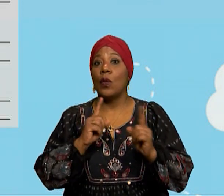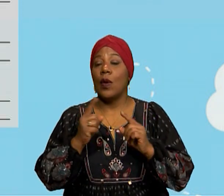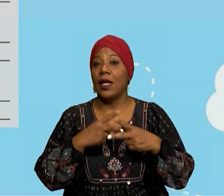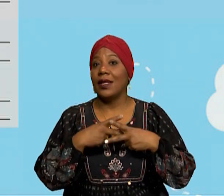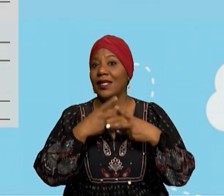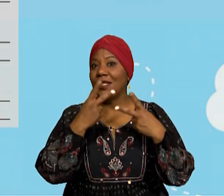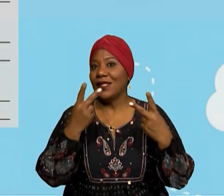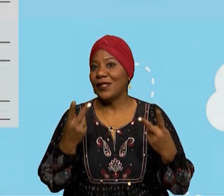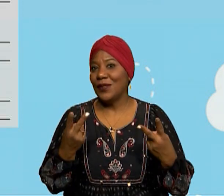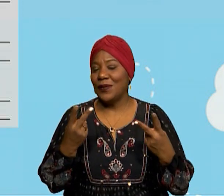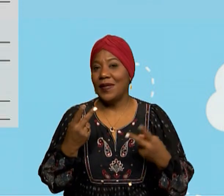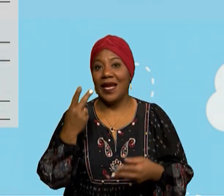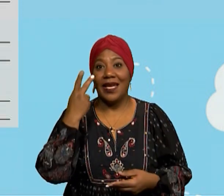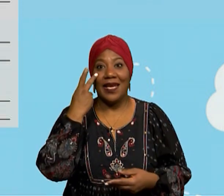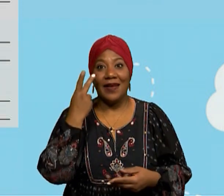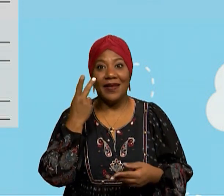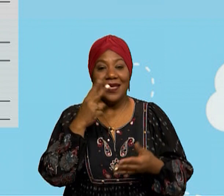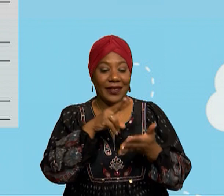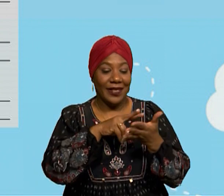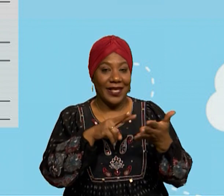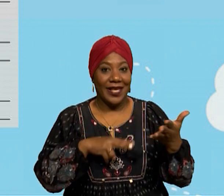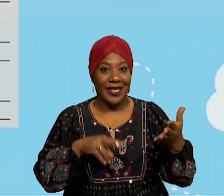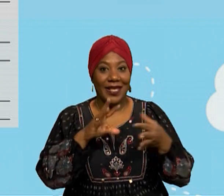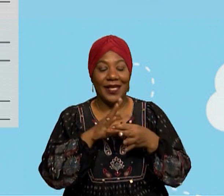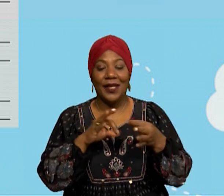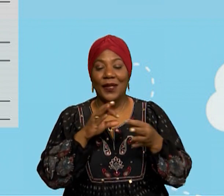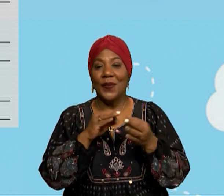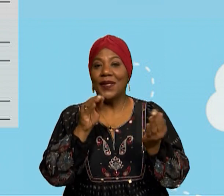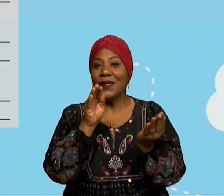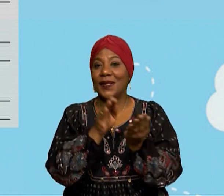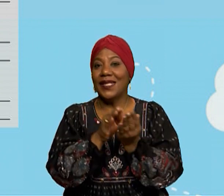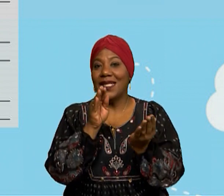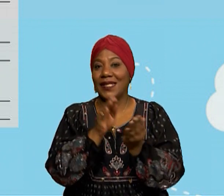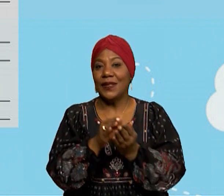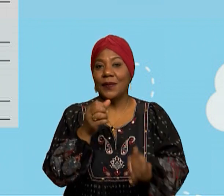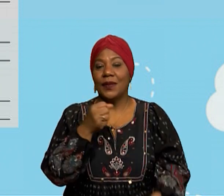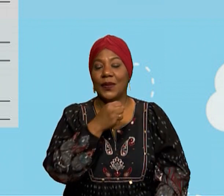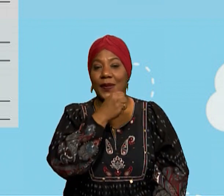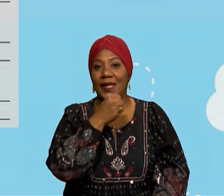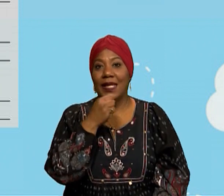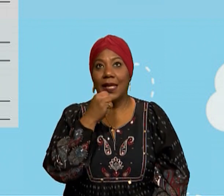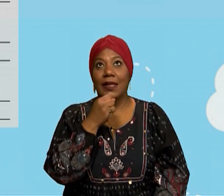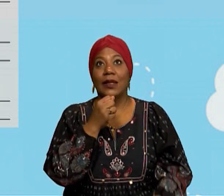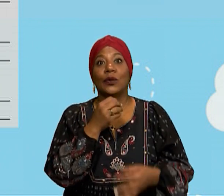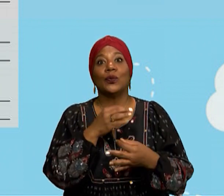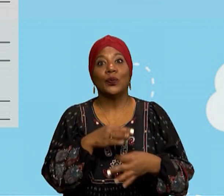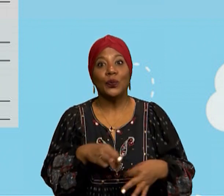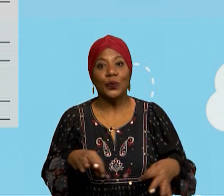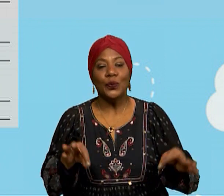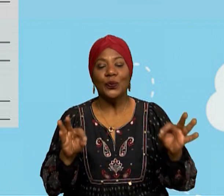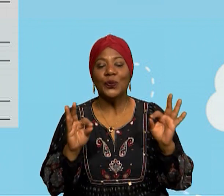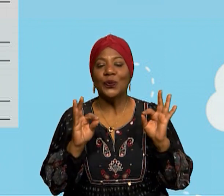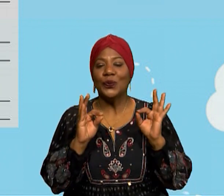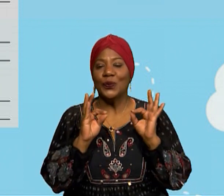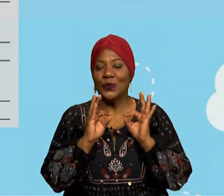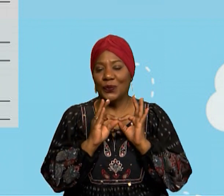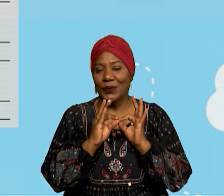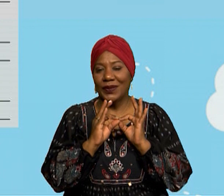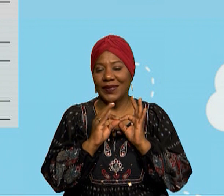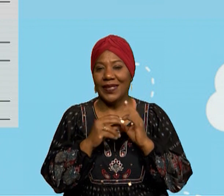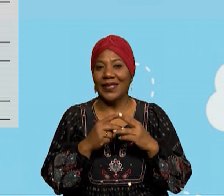se resaltan en el cuento? Recuerda que es muy importante encontrar los valores, identificarlos, pero